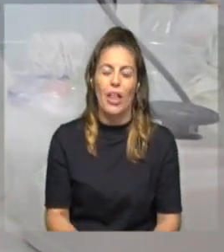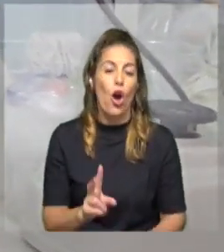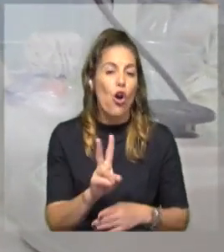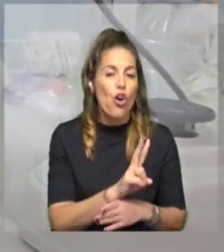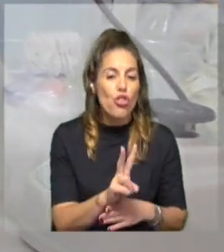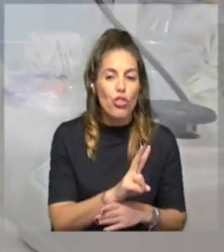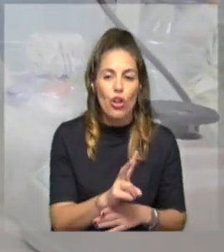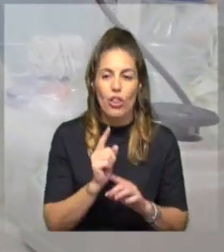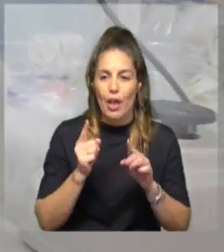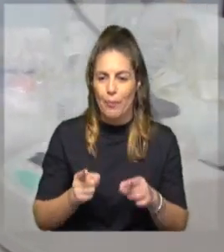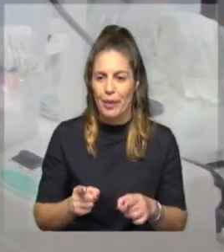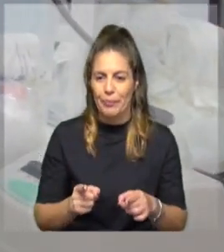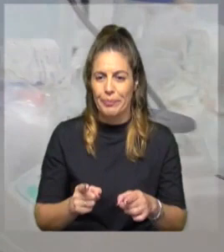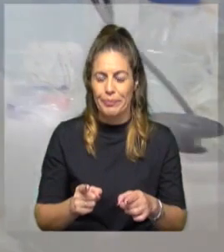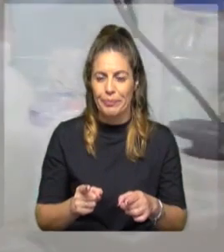Control